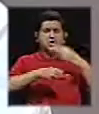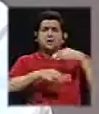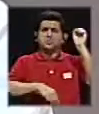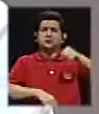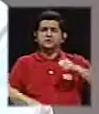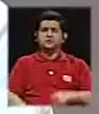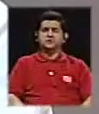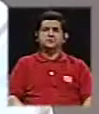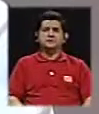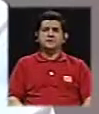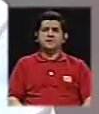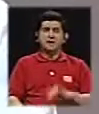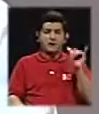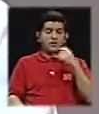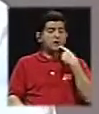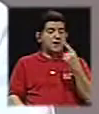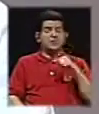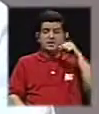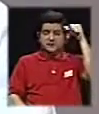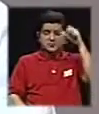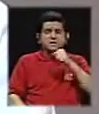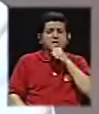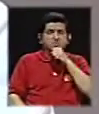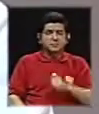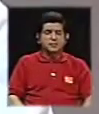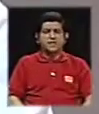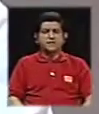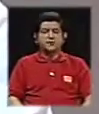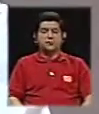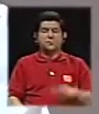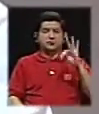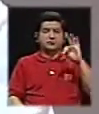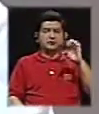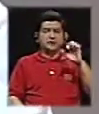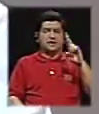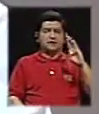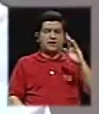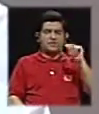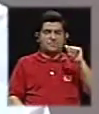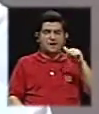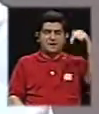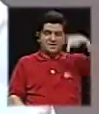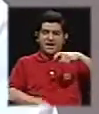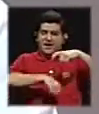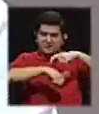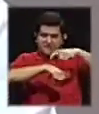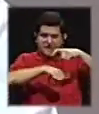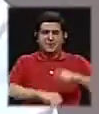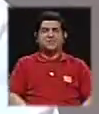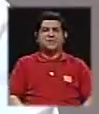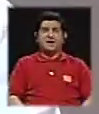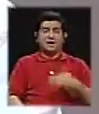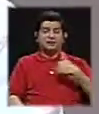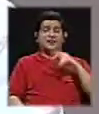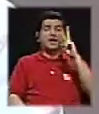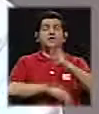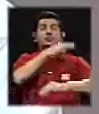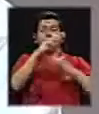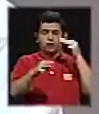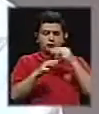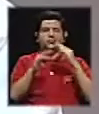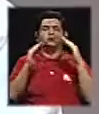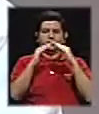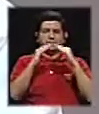porque además dicen los ancianos que uh-huh. los terrabas y los indígenas de esa época nos tocó vivir en dos mundos, en un